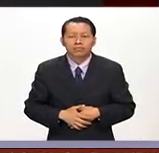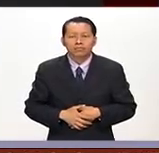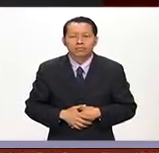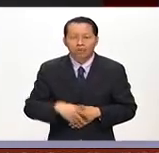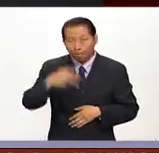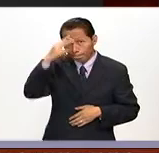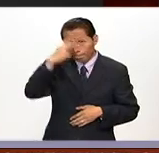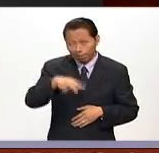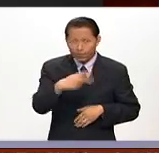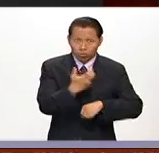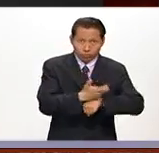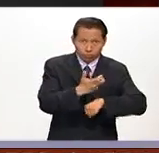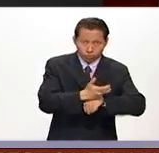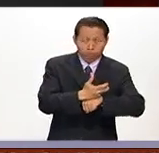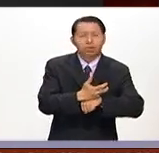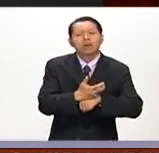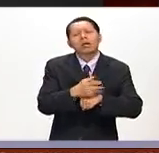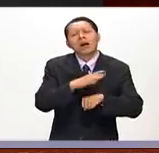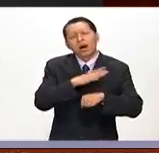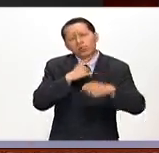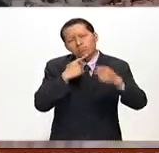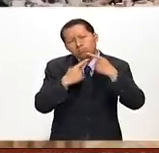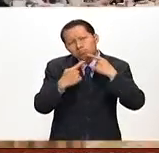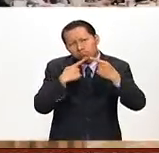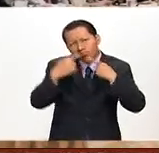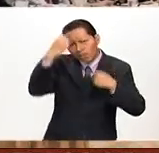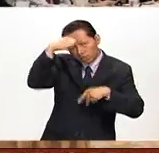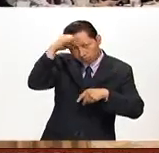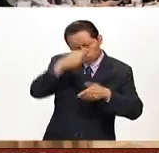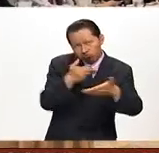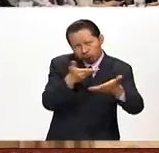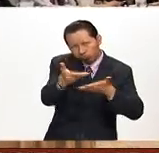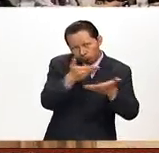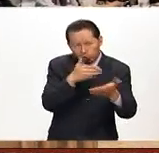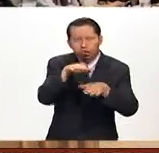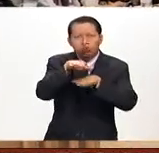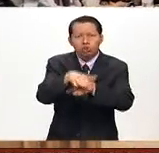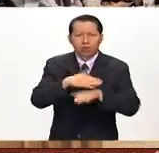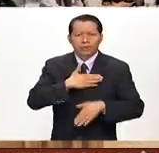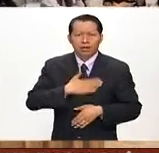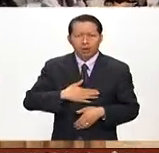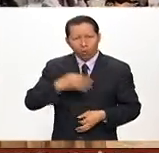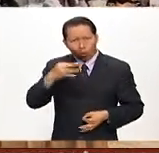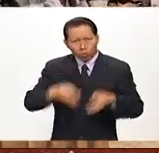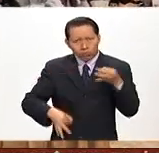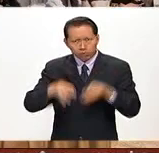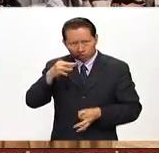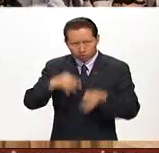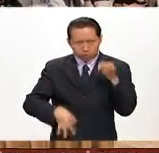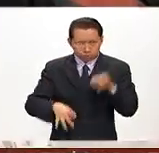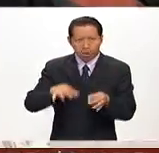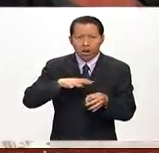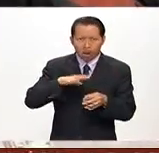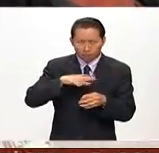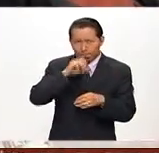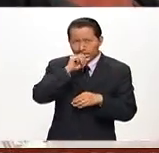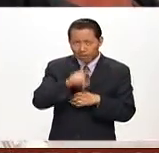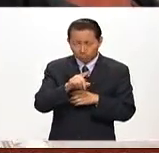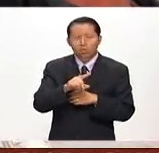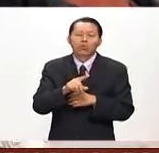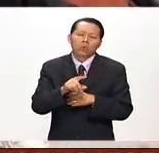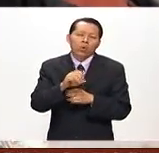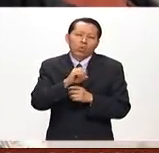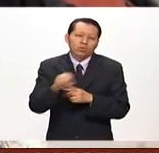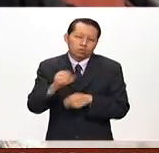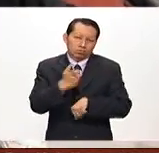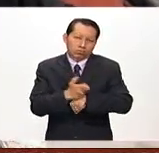México y Estados Unidos intercambiaron experiencias en materia de procuración de justicia durante la conferencia de procuradores del oeste de Estados Unidos, en el